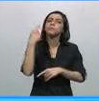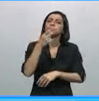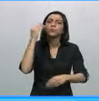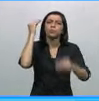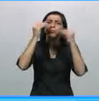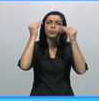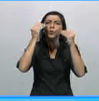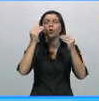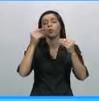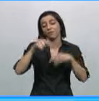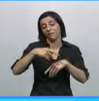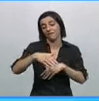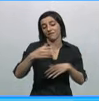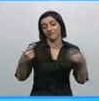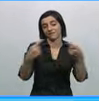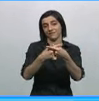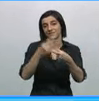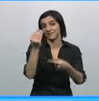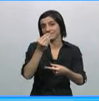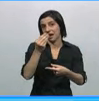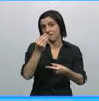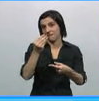del sábado? Si querés, en lo futbolístico.